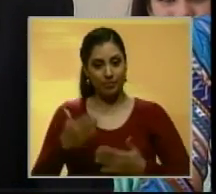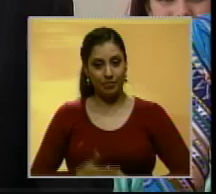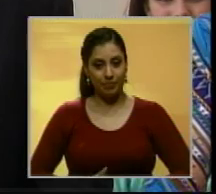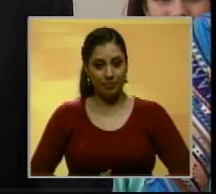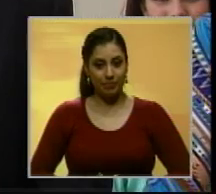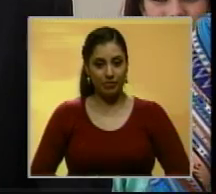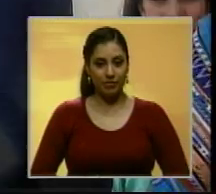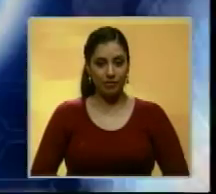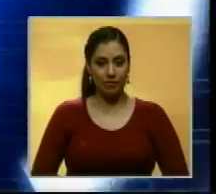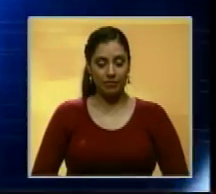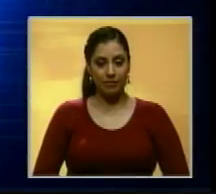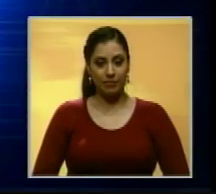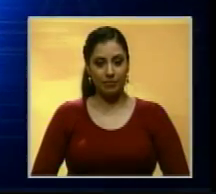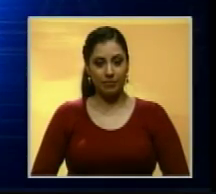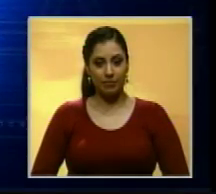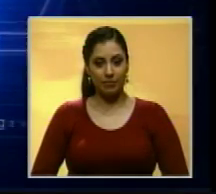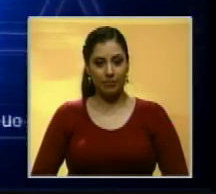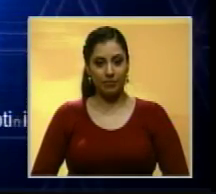estudio.